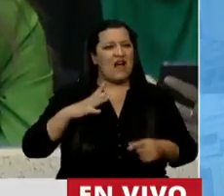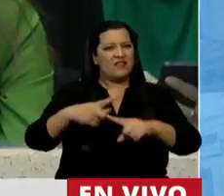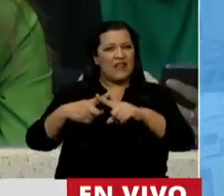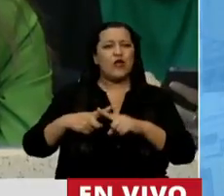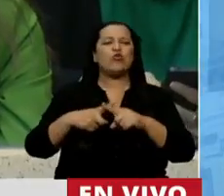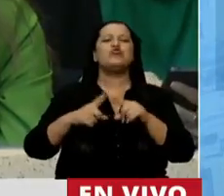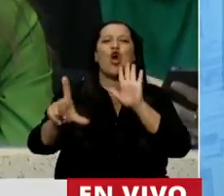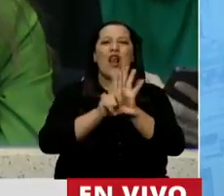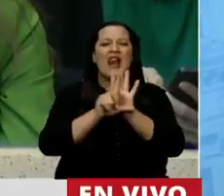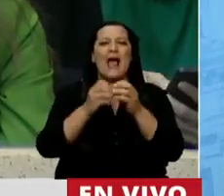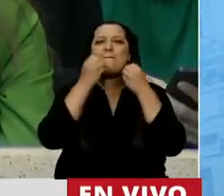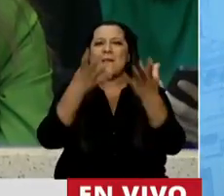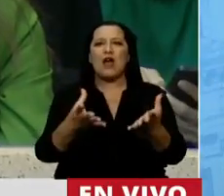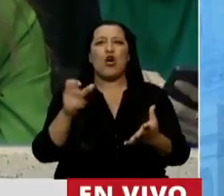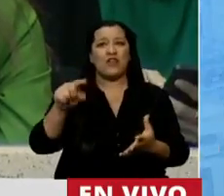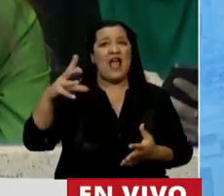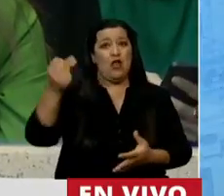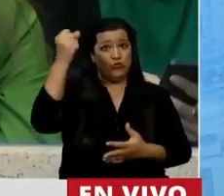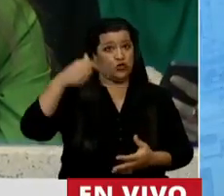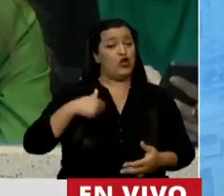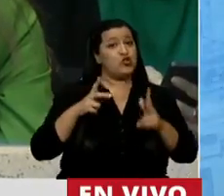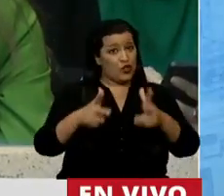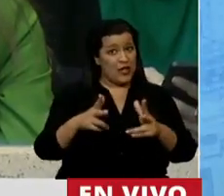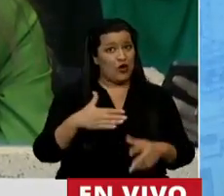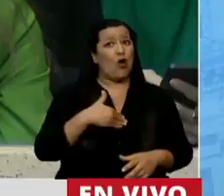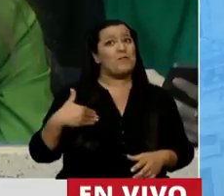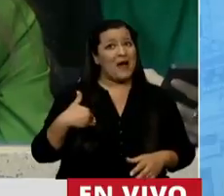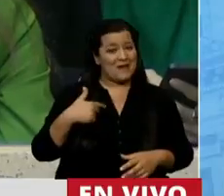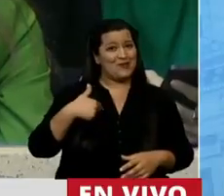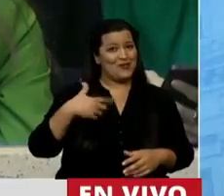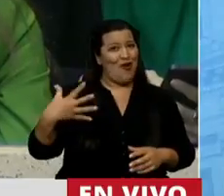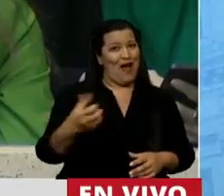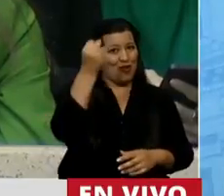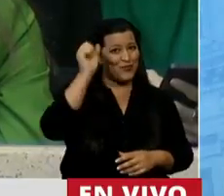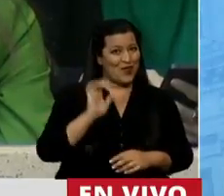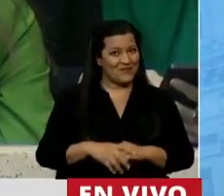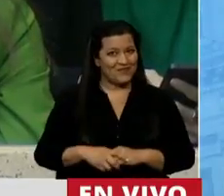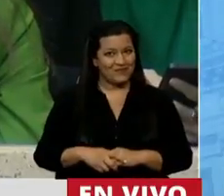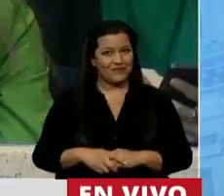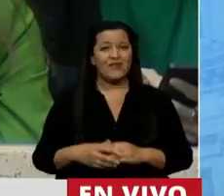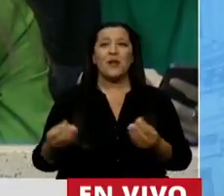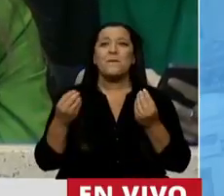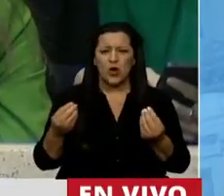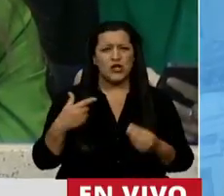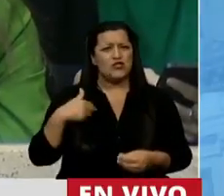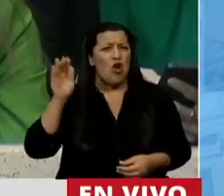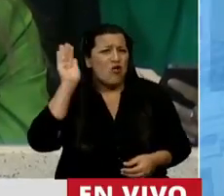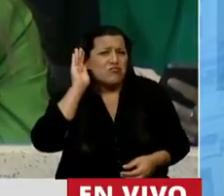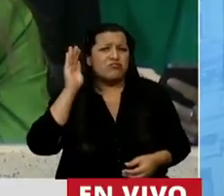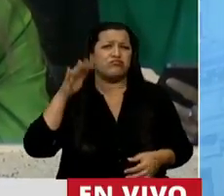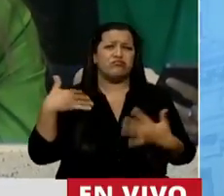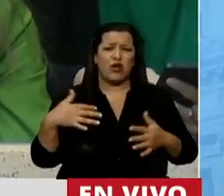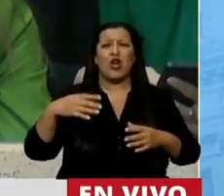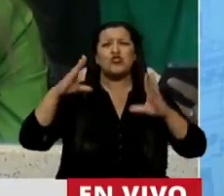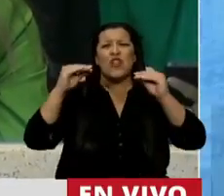de una mejor ley de adopción, y lo digo yo como mamá adoptante. Lo digo yo porque he escuchado que a lo largo de toda